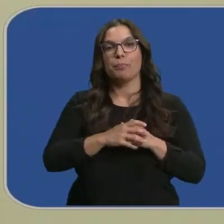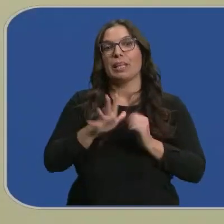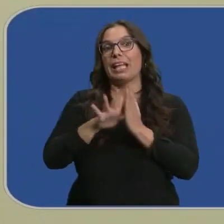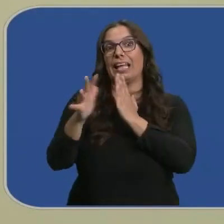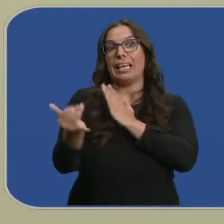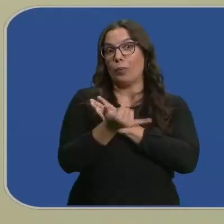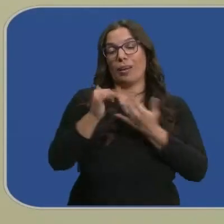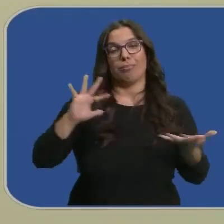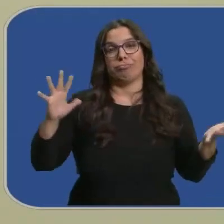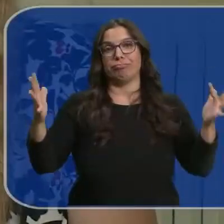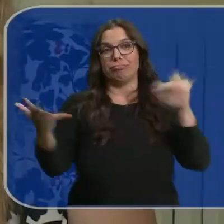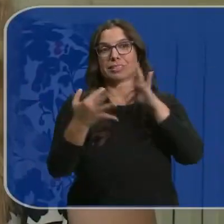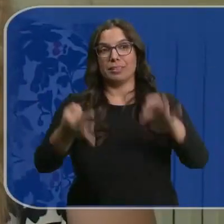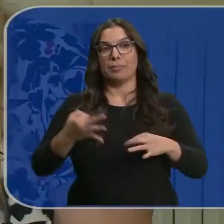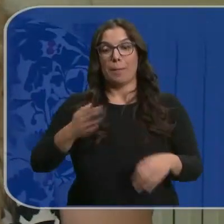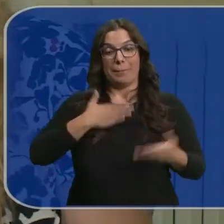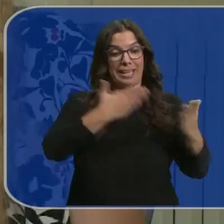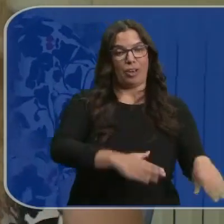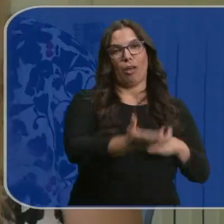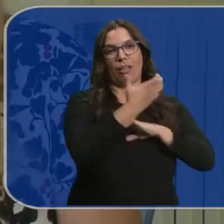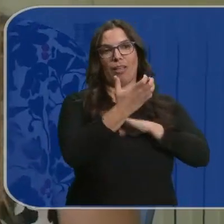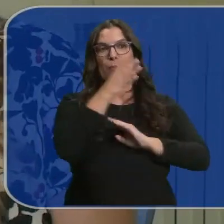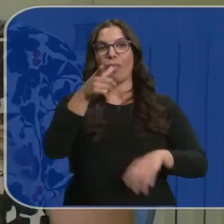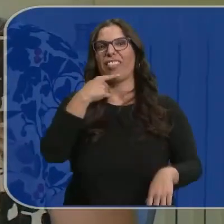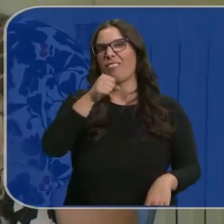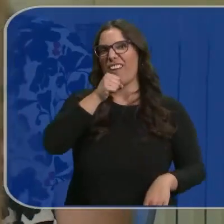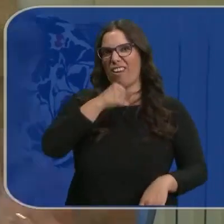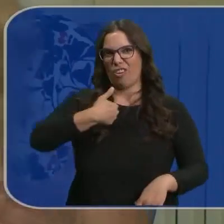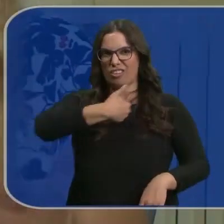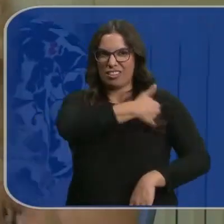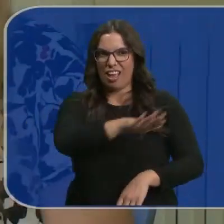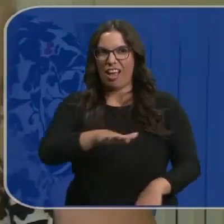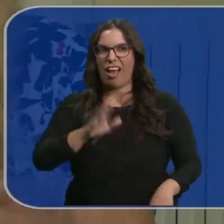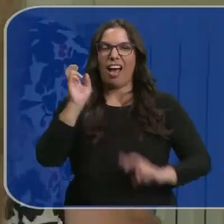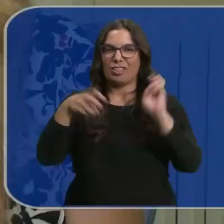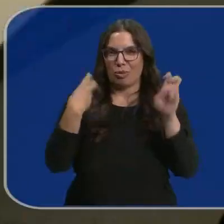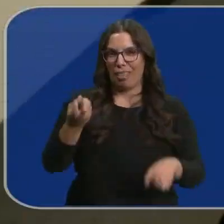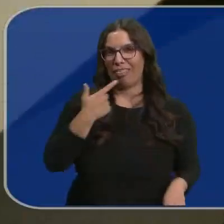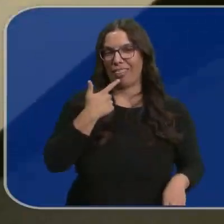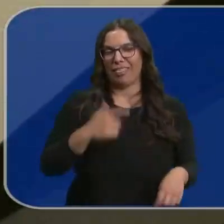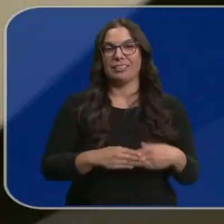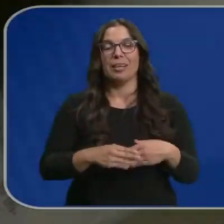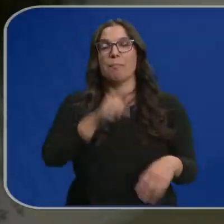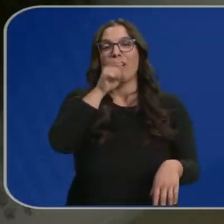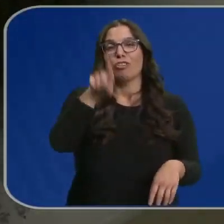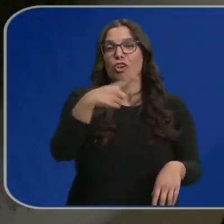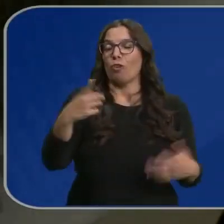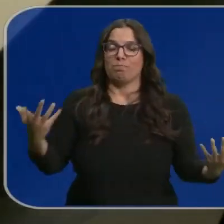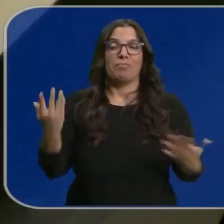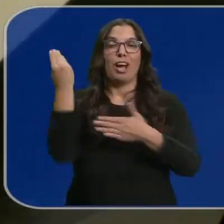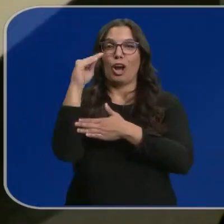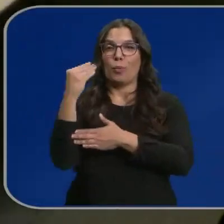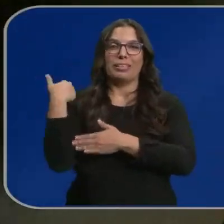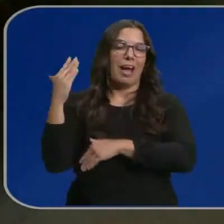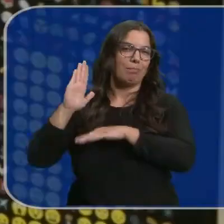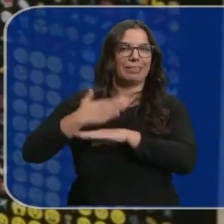nunca deja de evolucionar. Mi hijo se ríe de mí porque dice que eso es de viejuno ya... ...que usted que me actualice más. Viejuno o no, los jóvenes